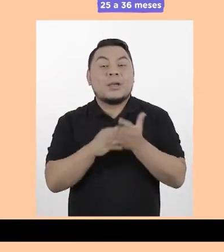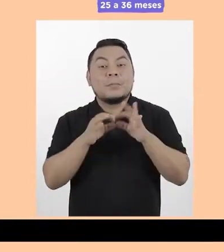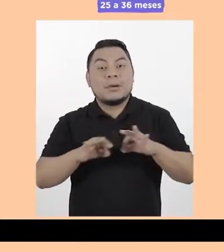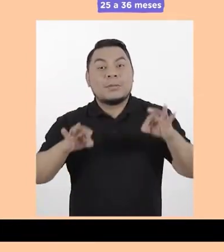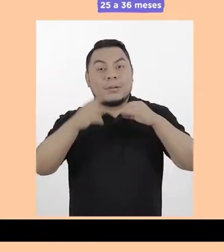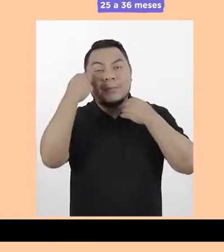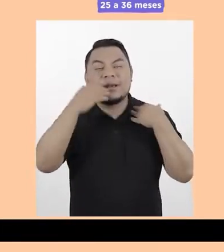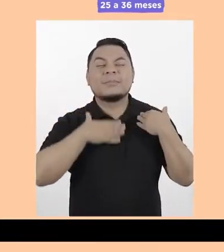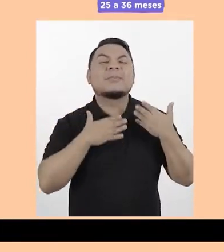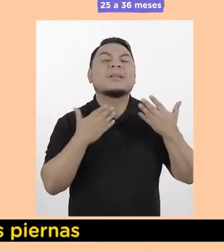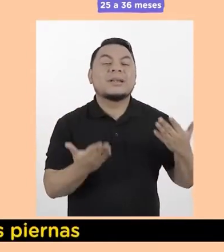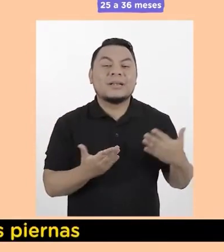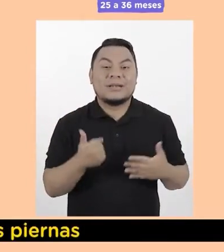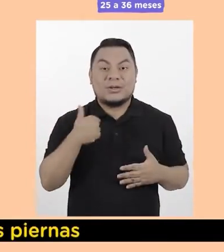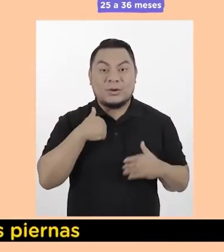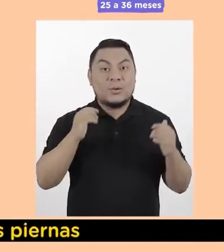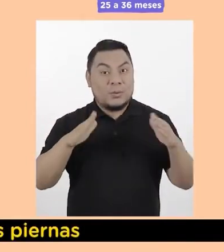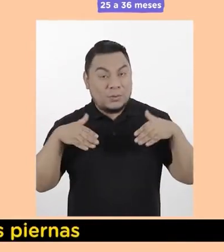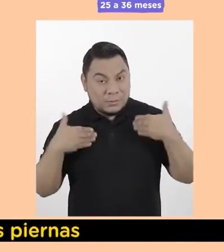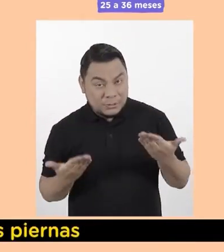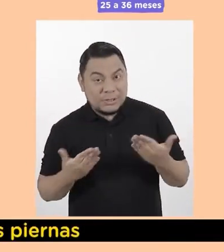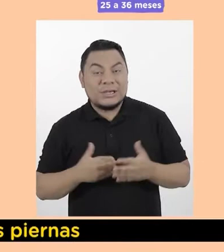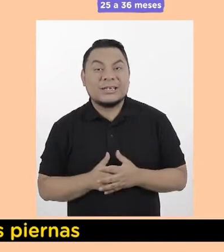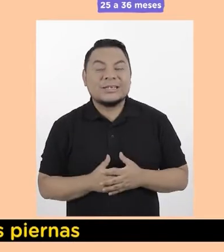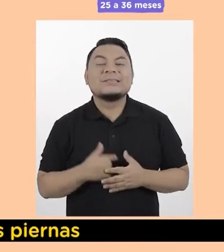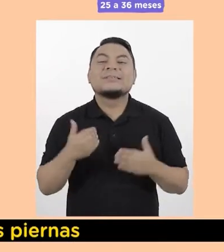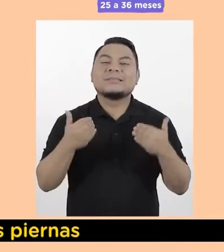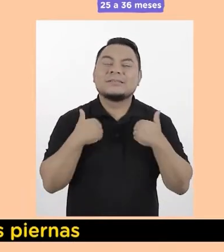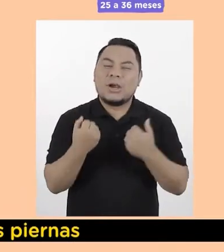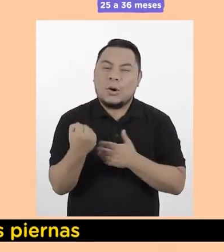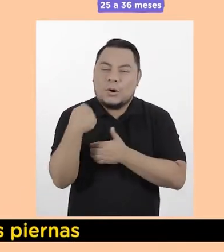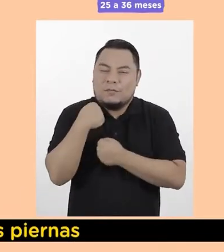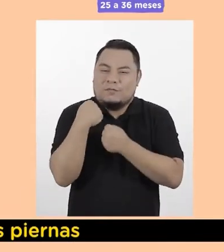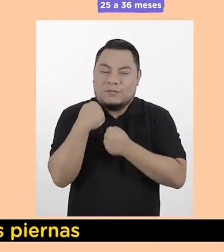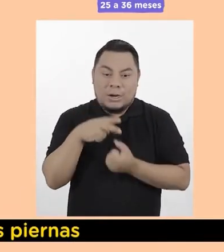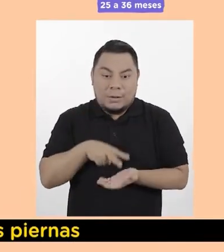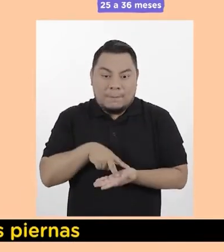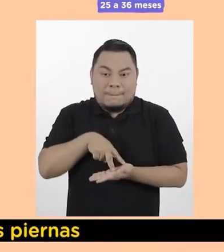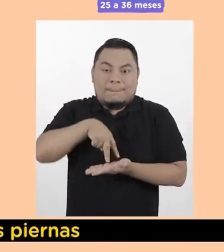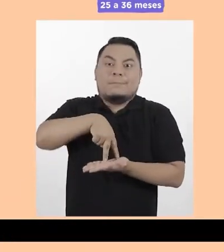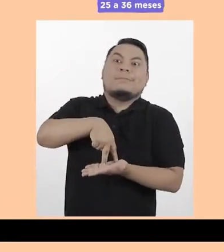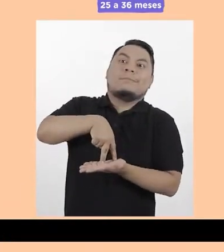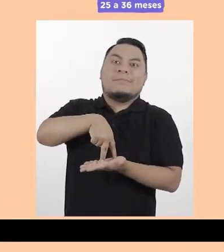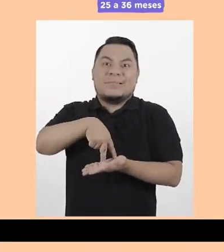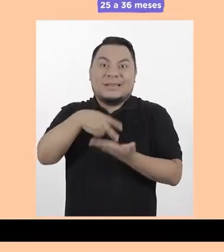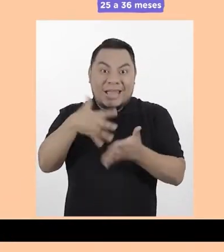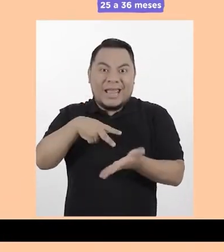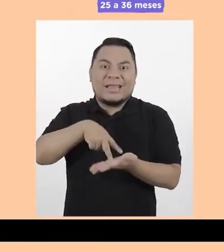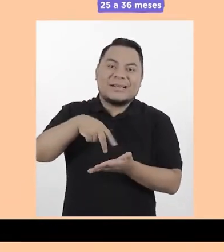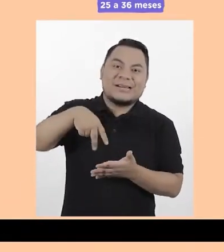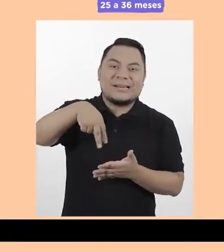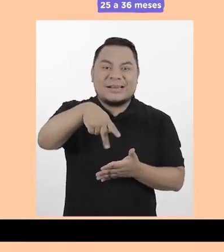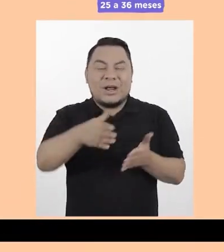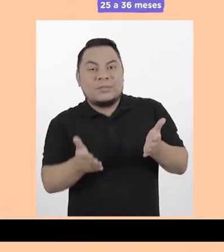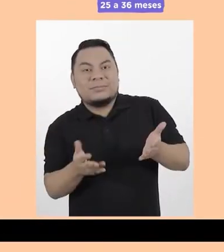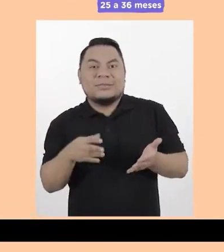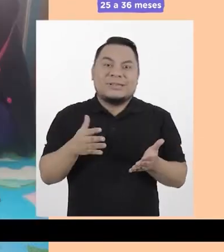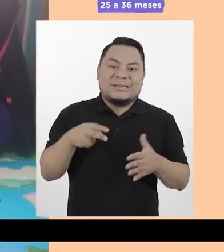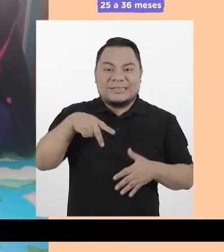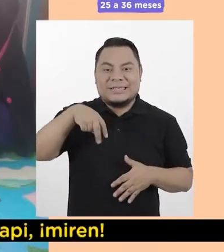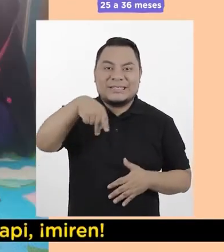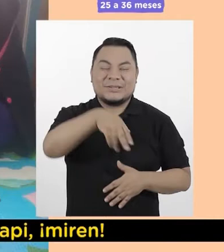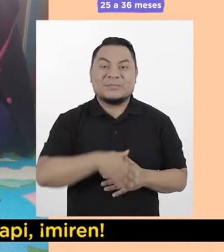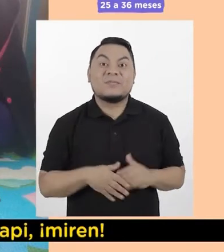más importante para mí es que ya puedo tener fuerza en mis piernas y así tener